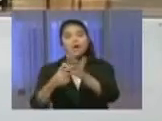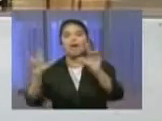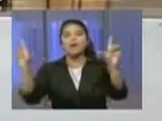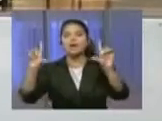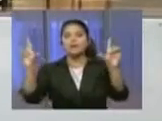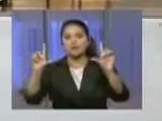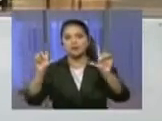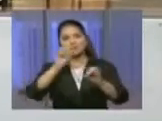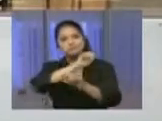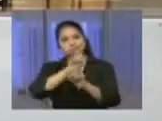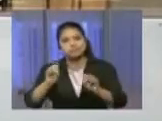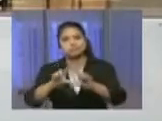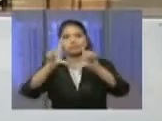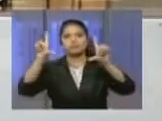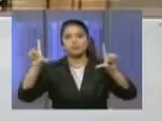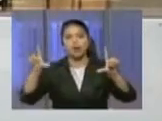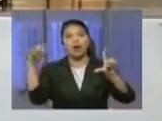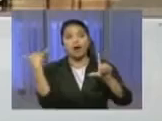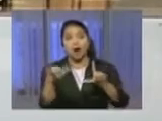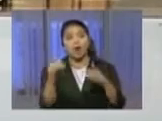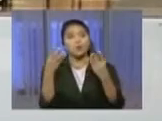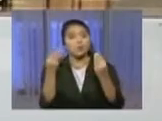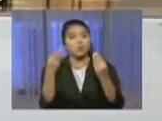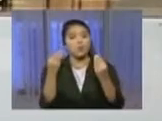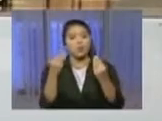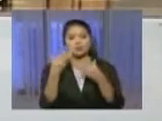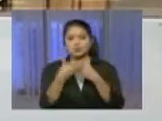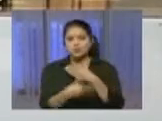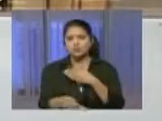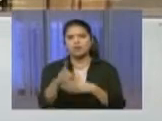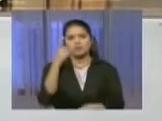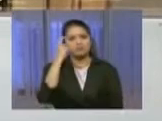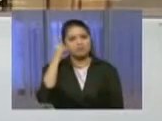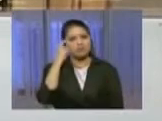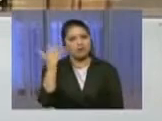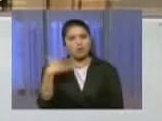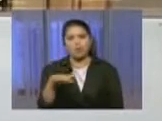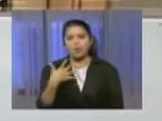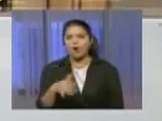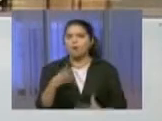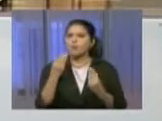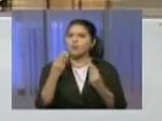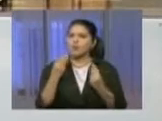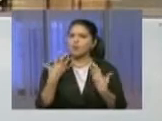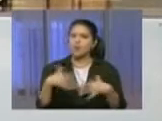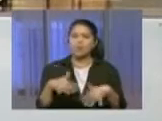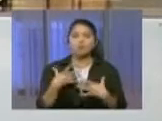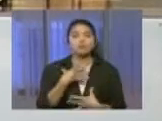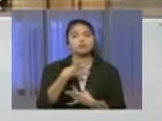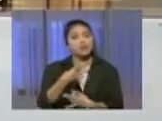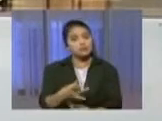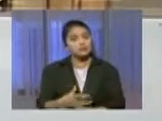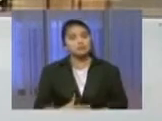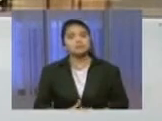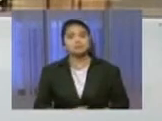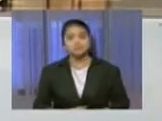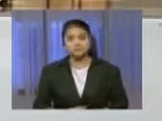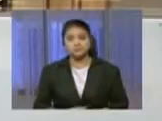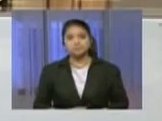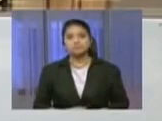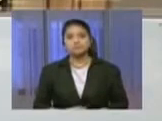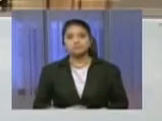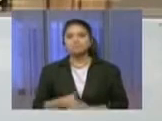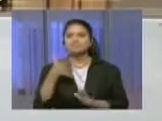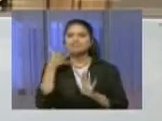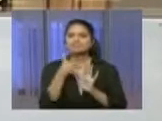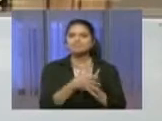así que bueno tenemos días Muy interesantes de lo